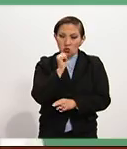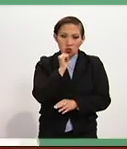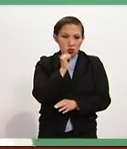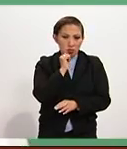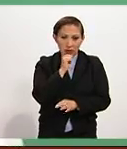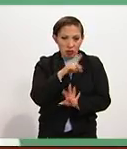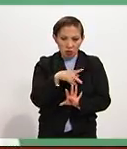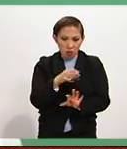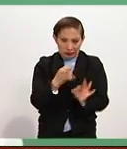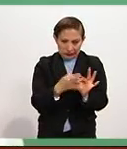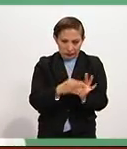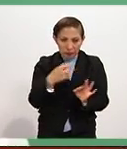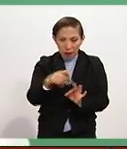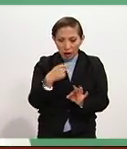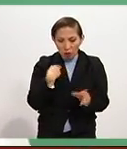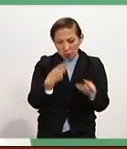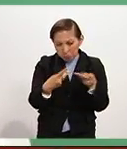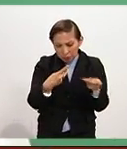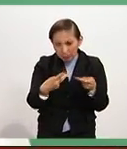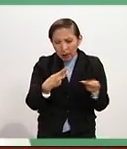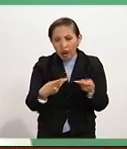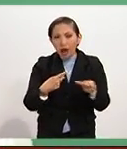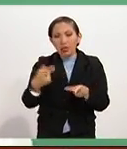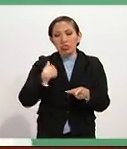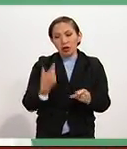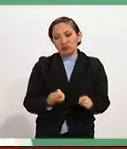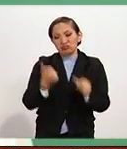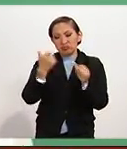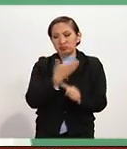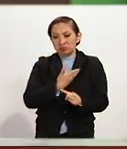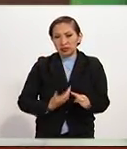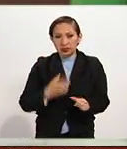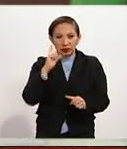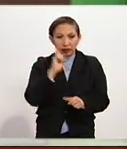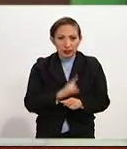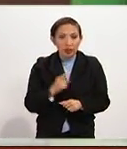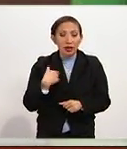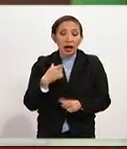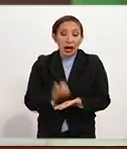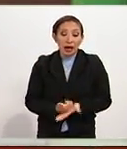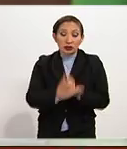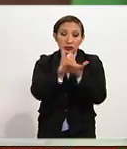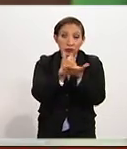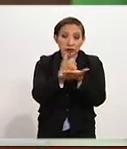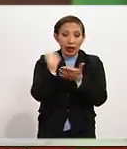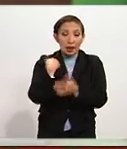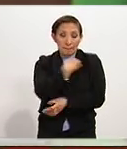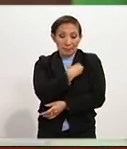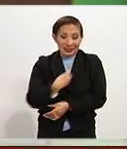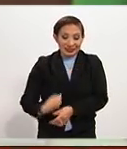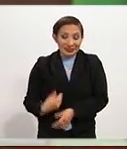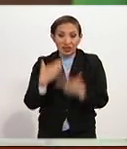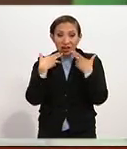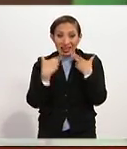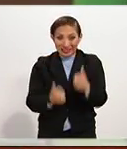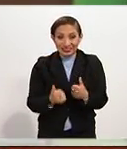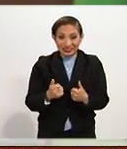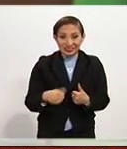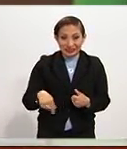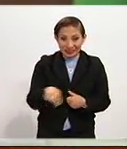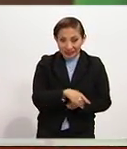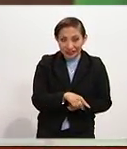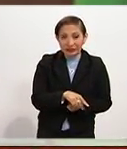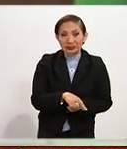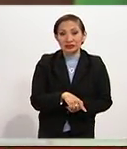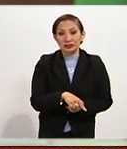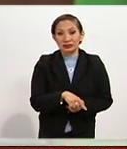oficial, pero algunas fuentes de la presidencia han evocado la posibilidad de que el ministro de Hacienda, el nuevo ministro de